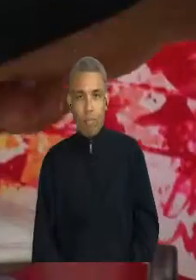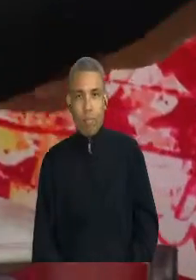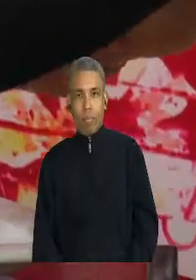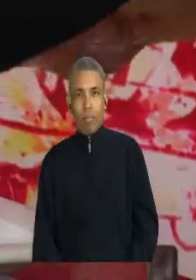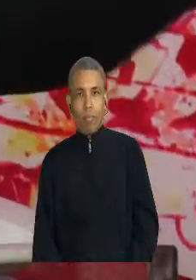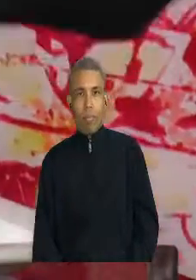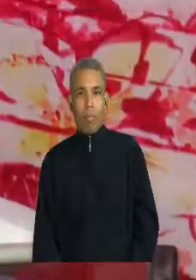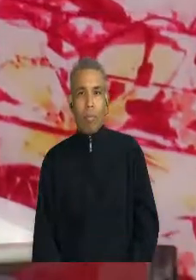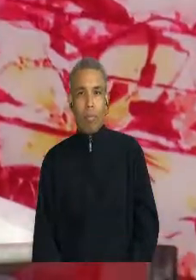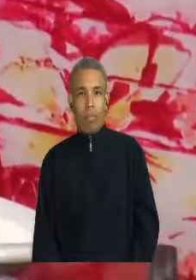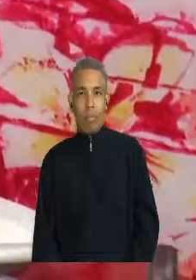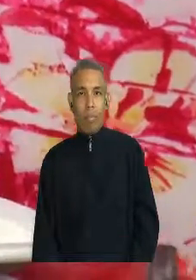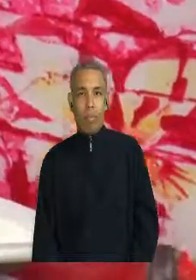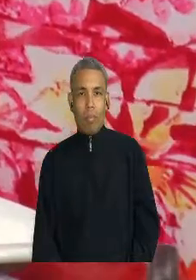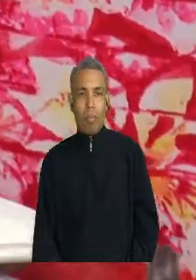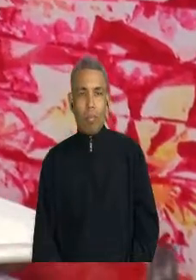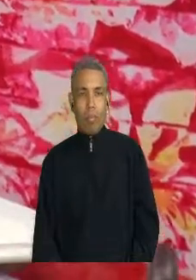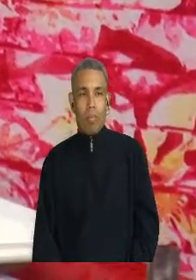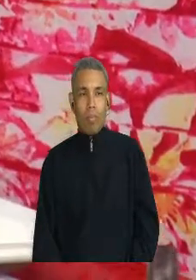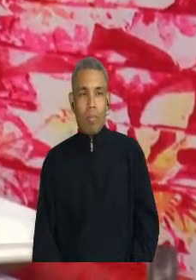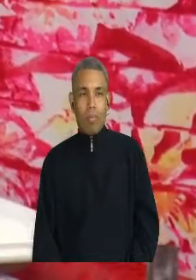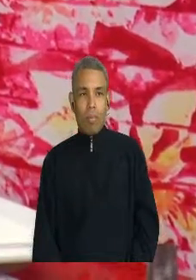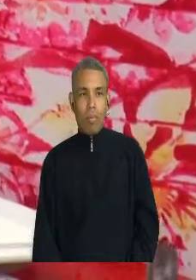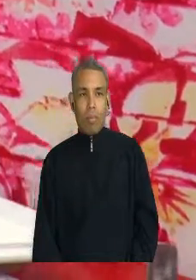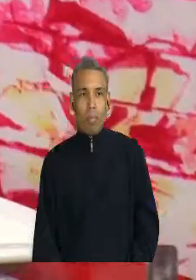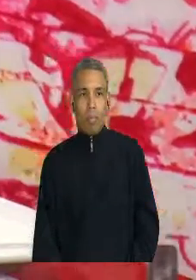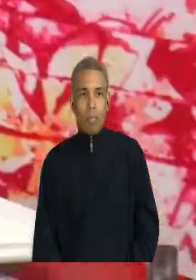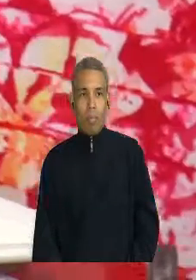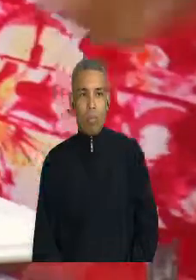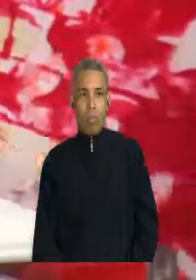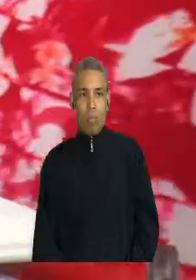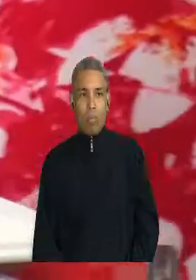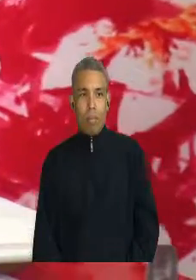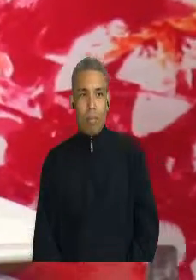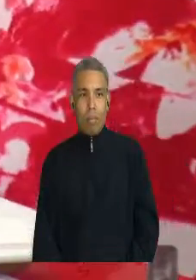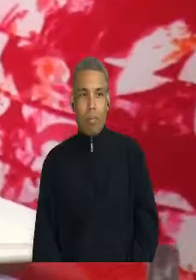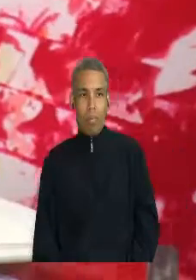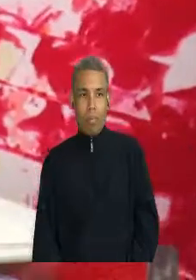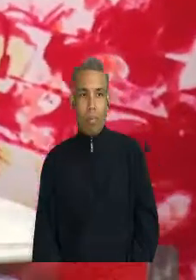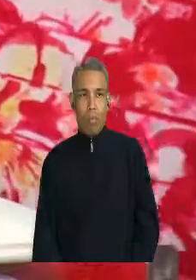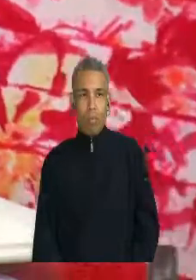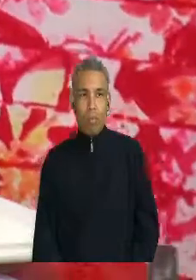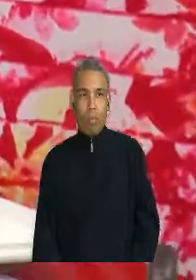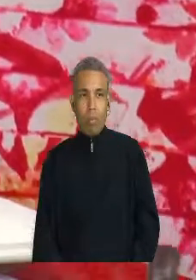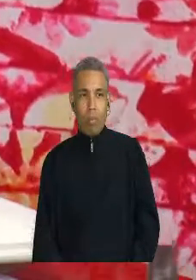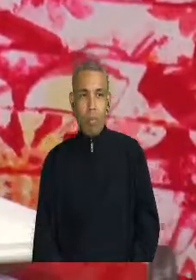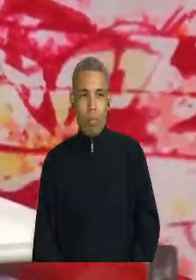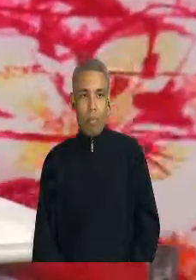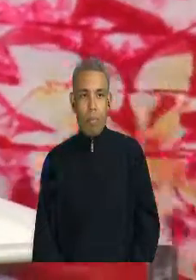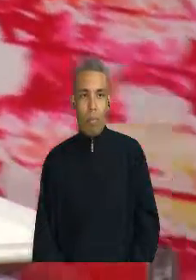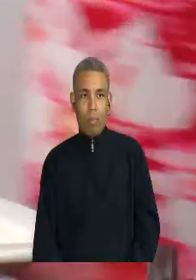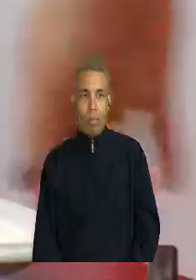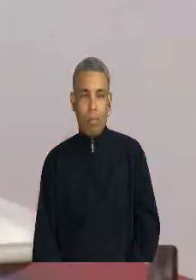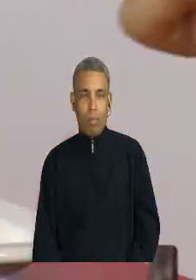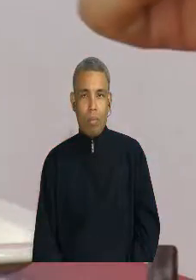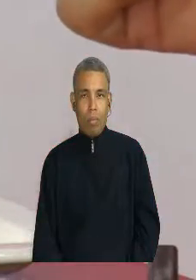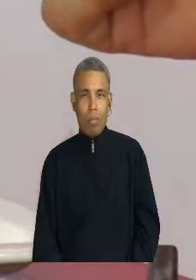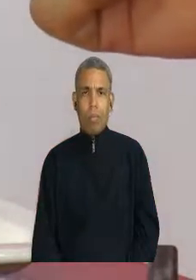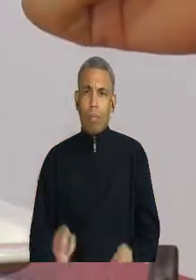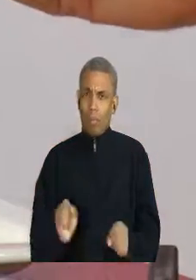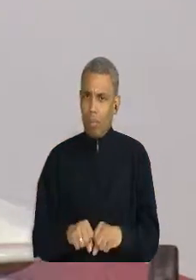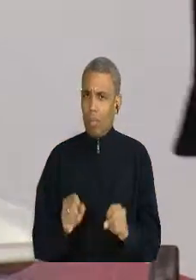Sí, bastante. Y una hojita verdecita. Se ve rico. Con un toquecito de zanahoria